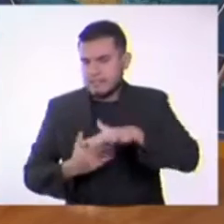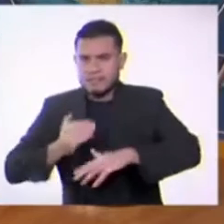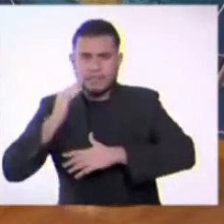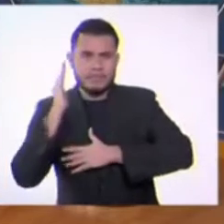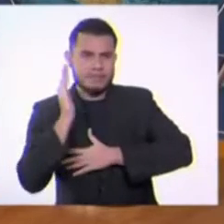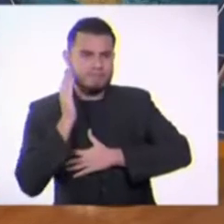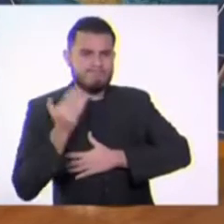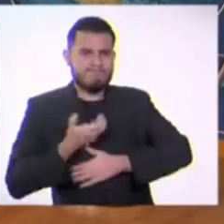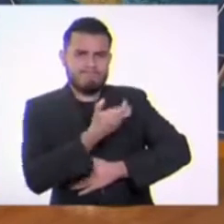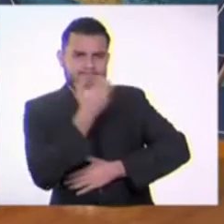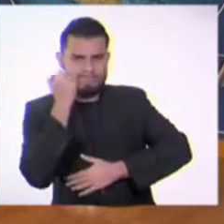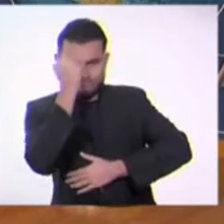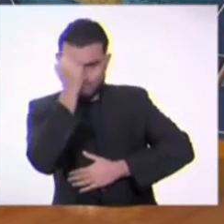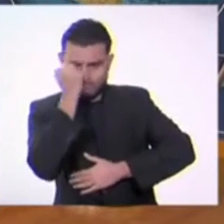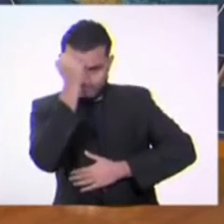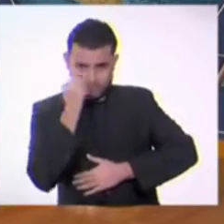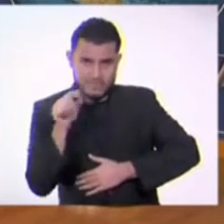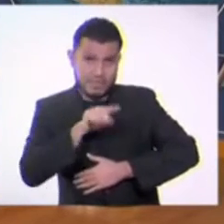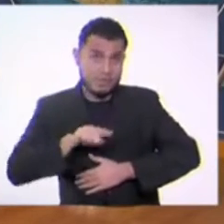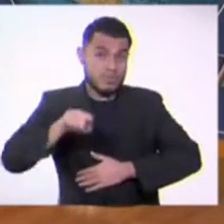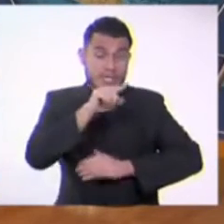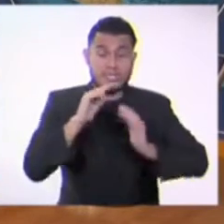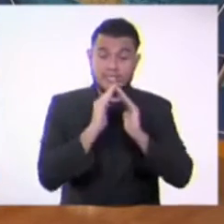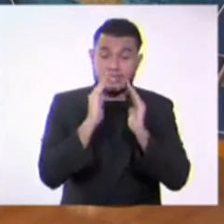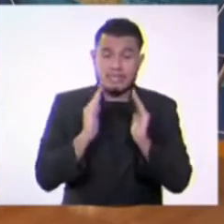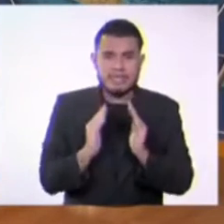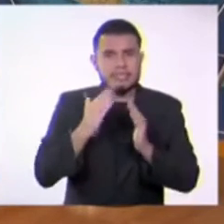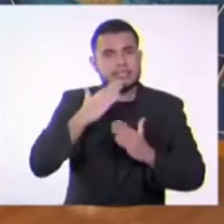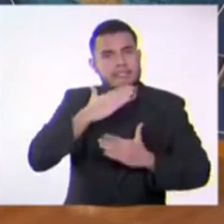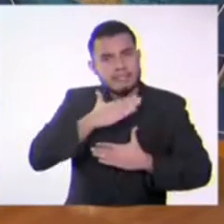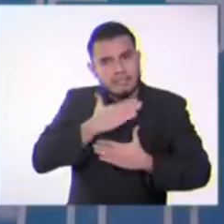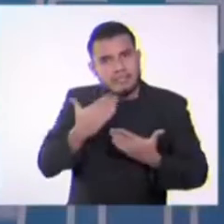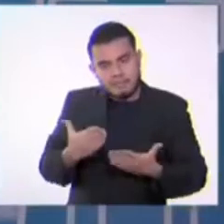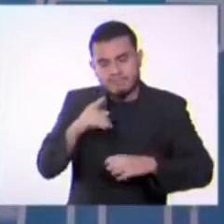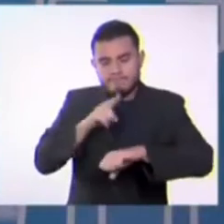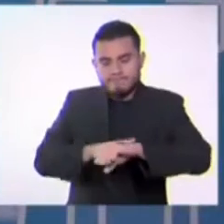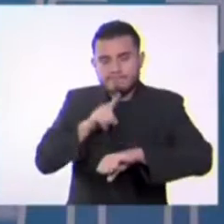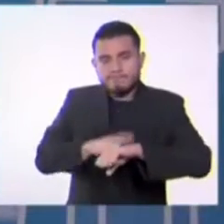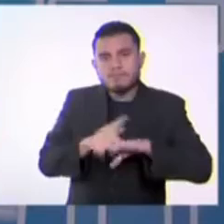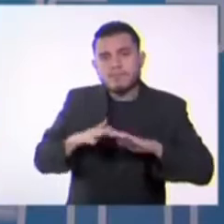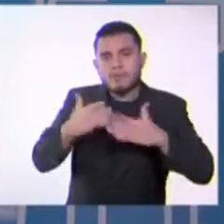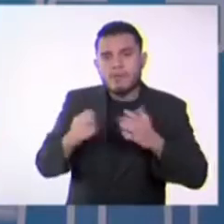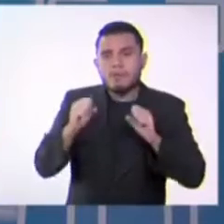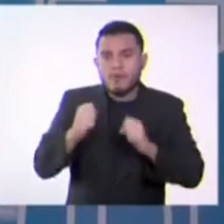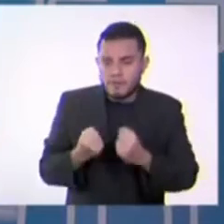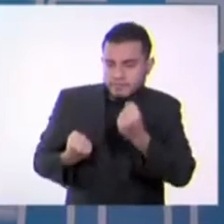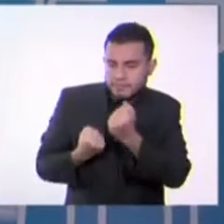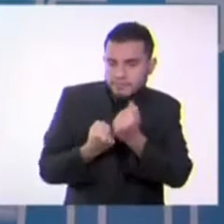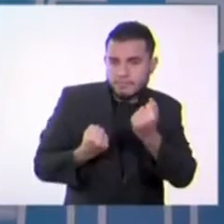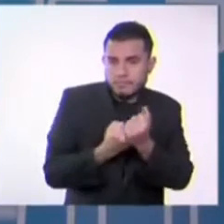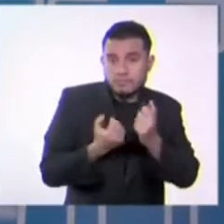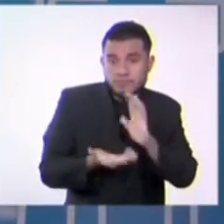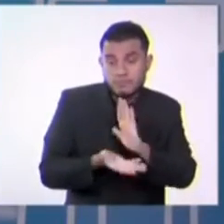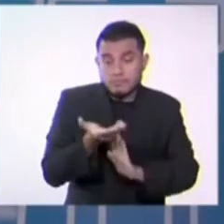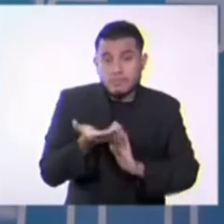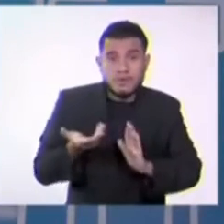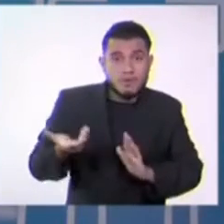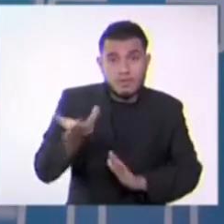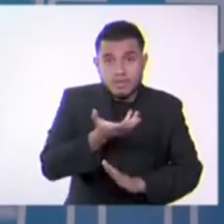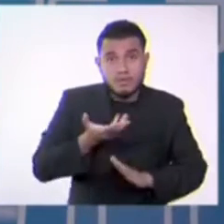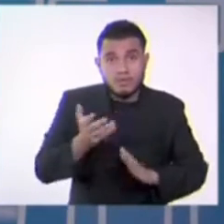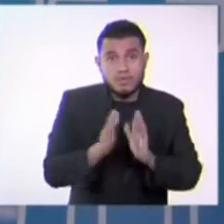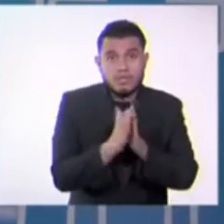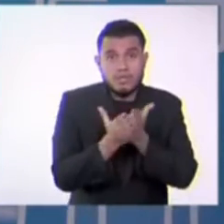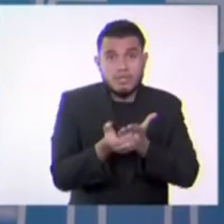luego, aprendiendo a ustedes desde casita, y es un espacio que se habilita para poder dar ese refuerzo al desarrollo de cada una de las